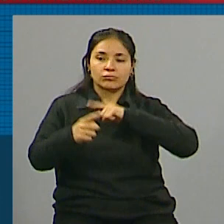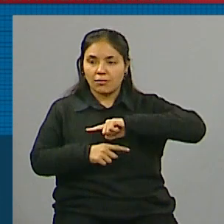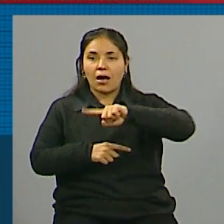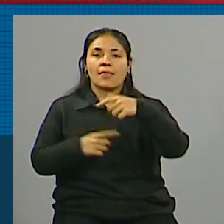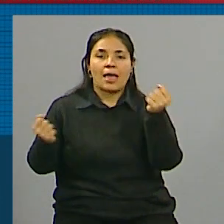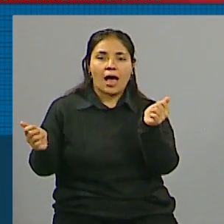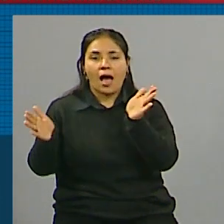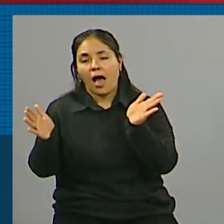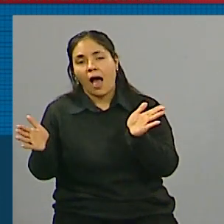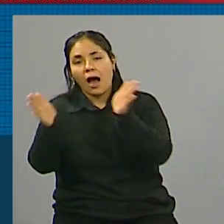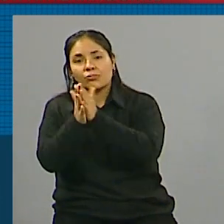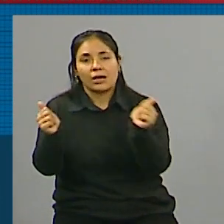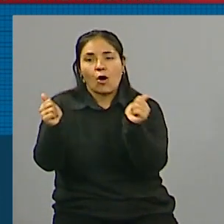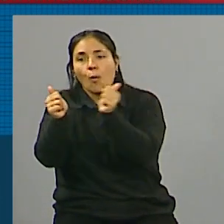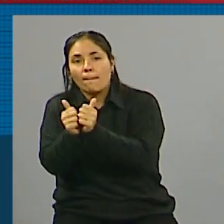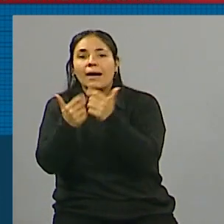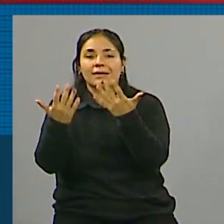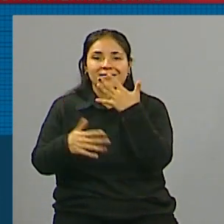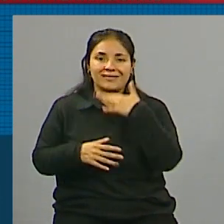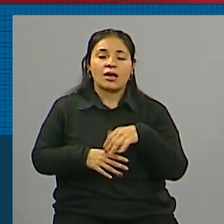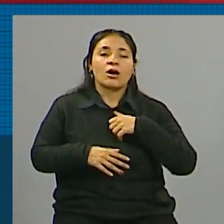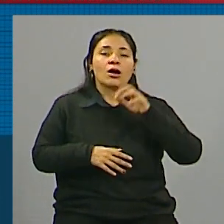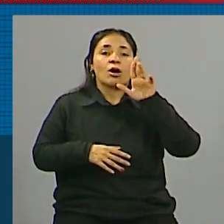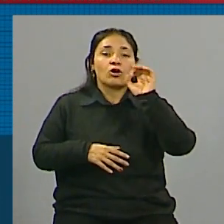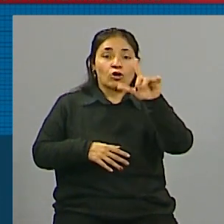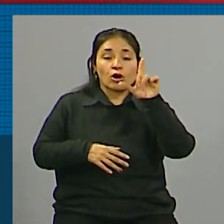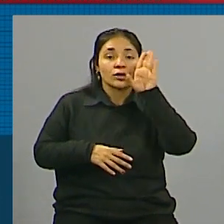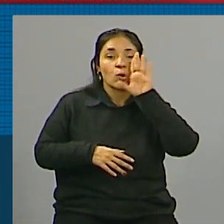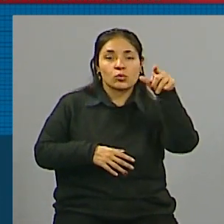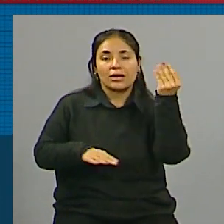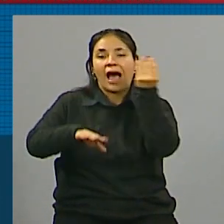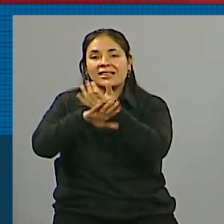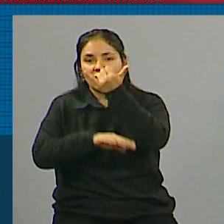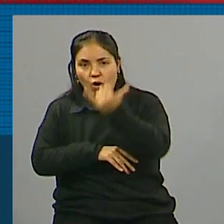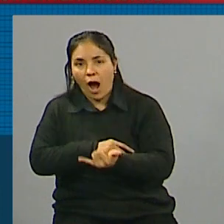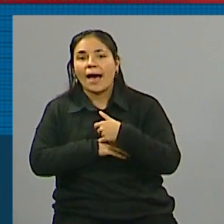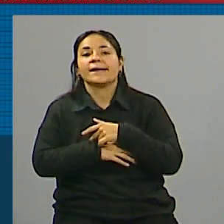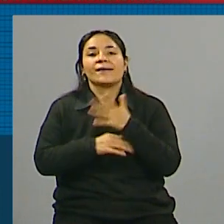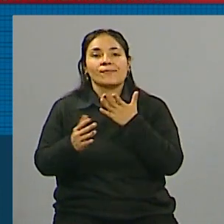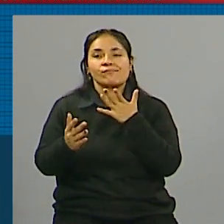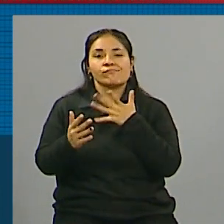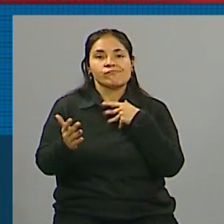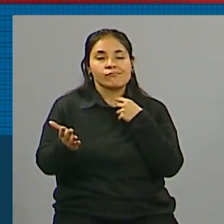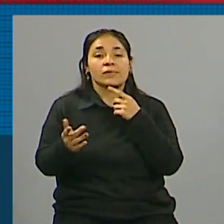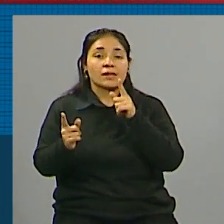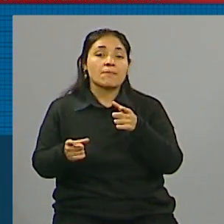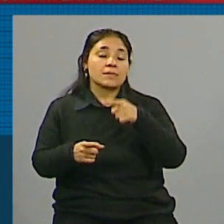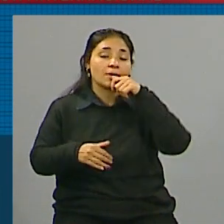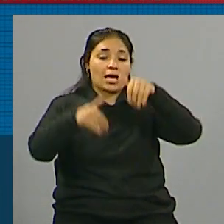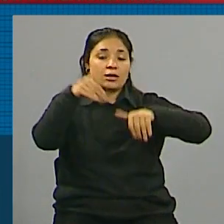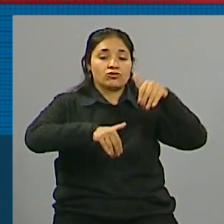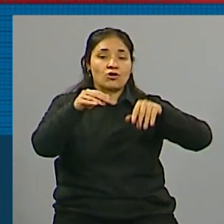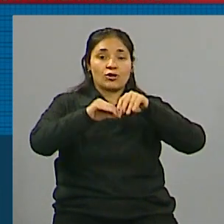de Zelensky. Entonces entiendo que Estados Unidos tiene un rol muy efectivo y muy activo. Hay que ver también el resultado electoral y quiénes sean